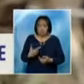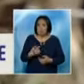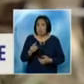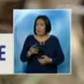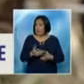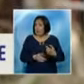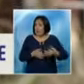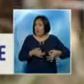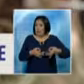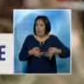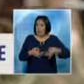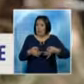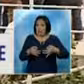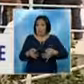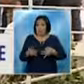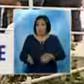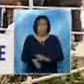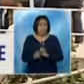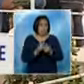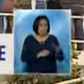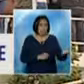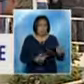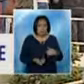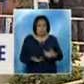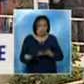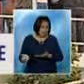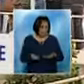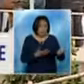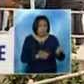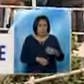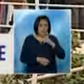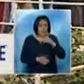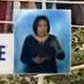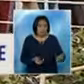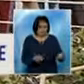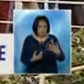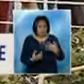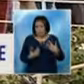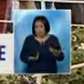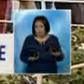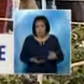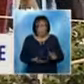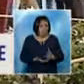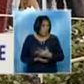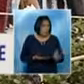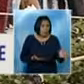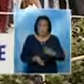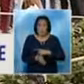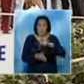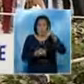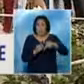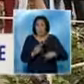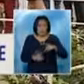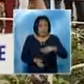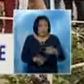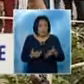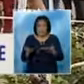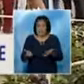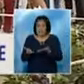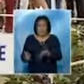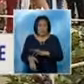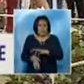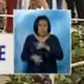más tiempo demore el traslado. Si era que me trasladen a la niña o si no, que digan la verdad. No hay especialista y deriven de inmediato, pues no, porque